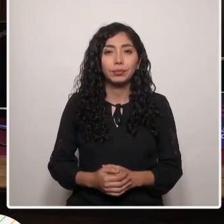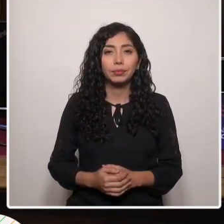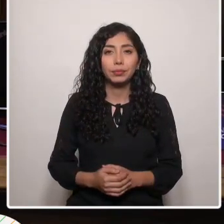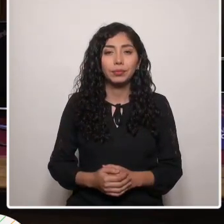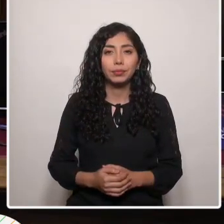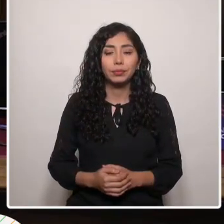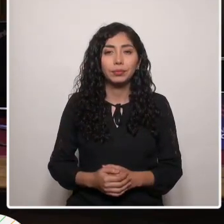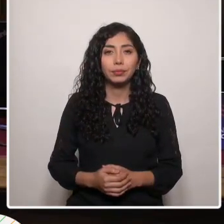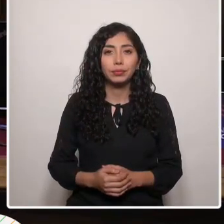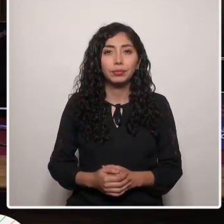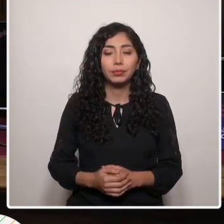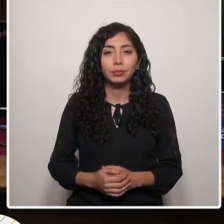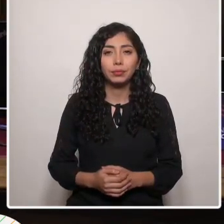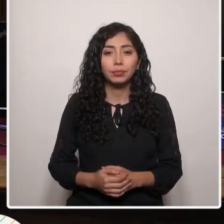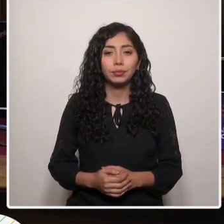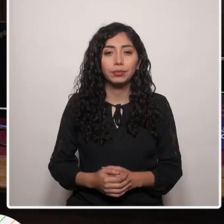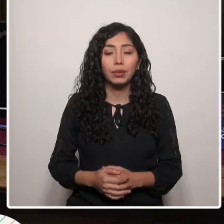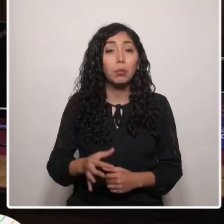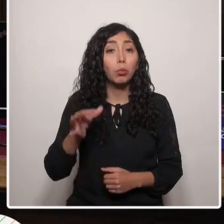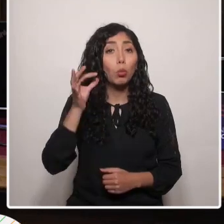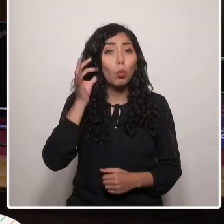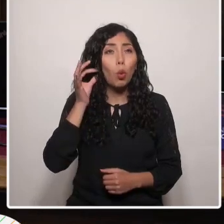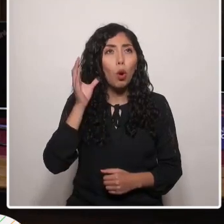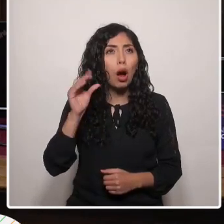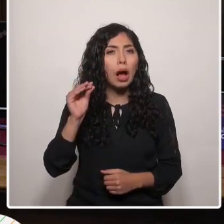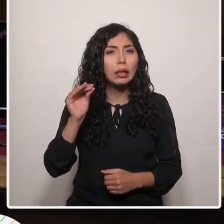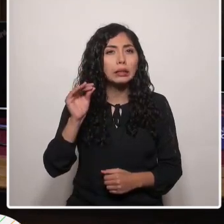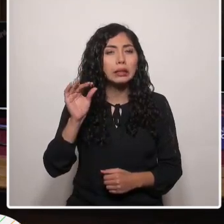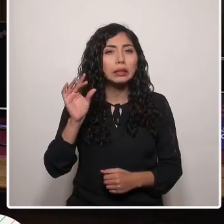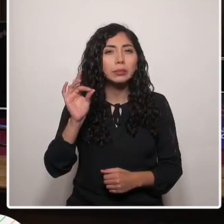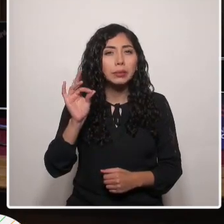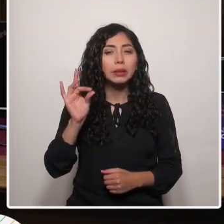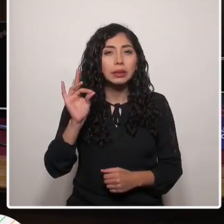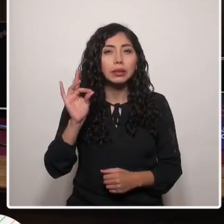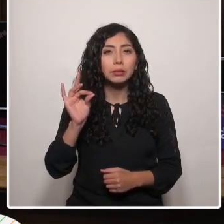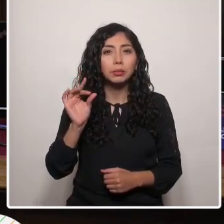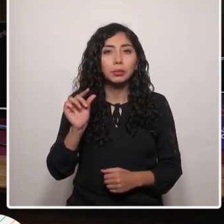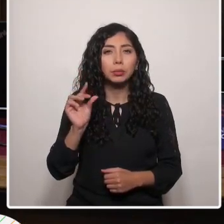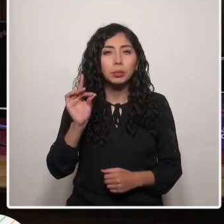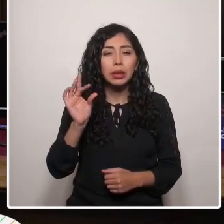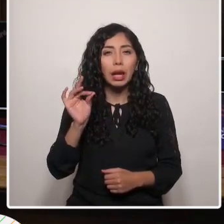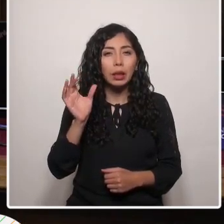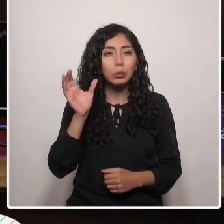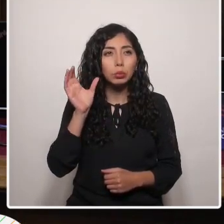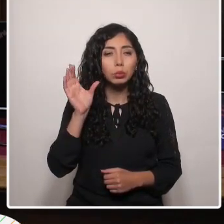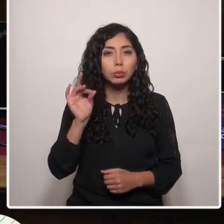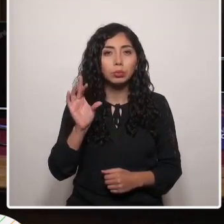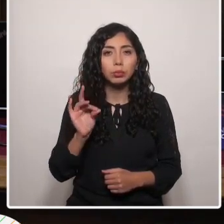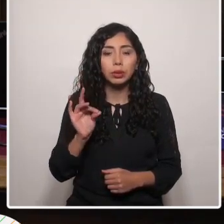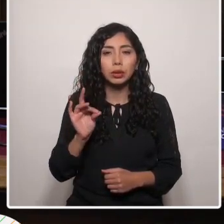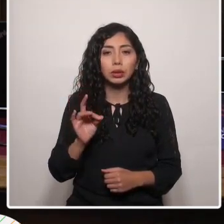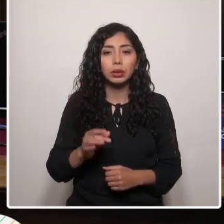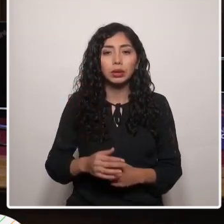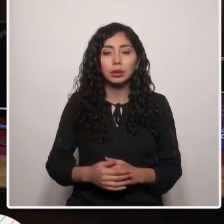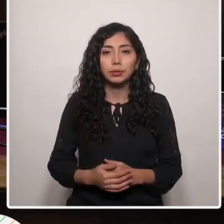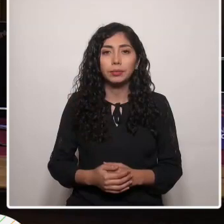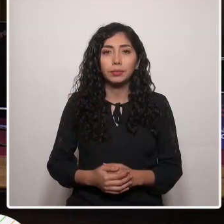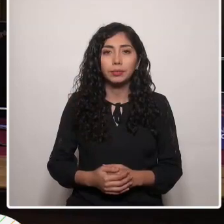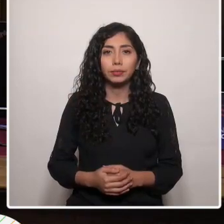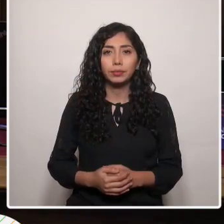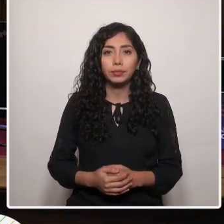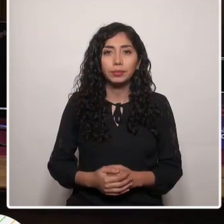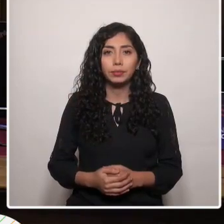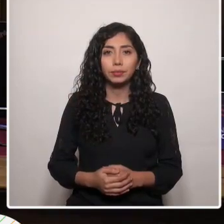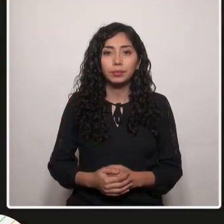Sí, secretario, y también a los colegas constituyentes. La verdad es que, estimados y estimadas, a este ritmo,